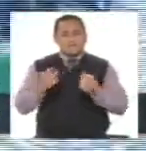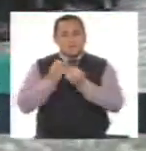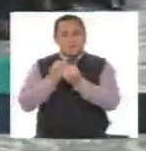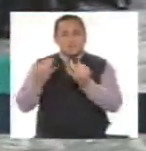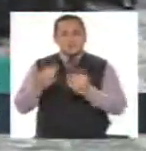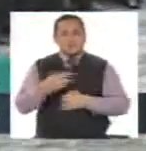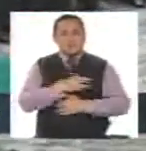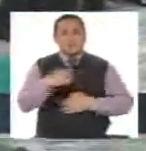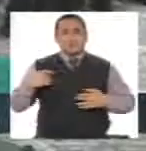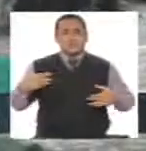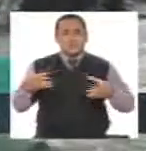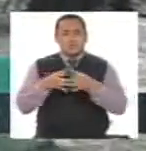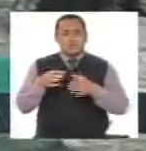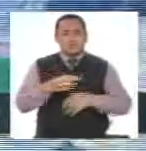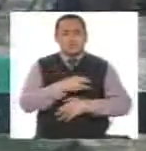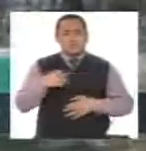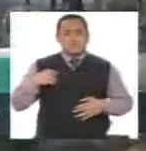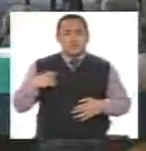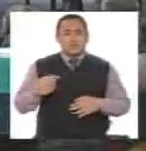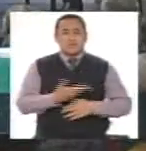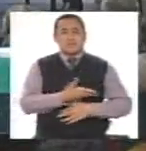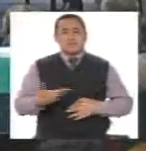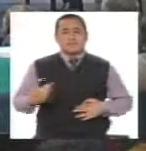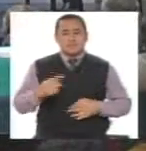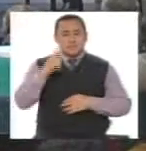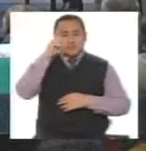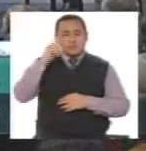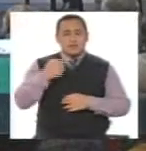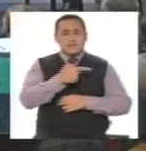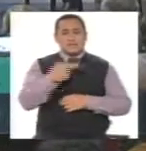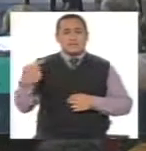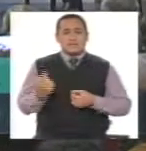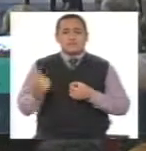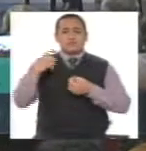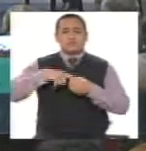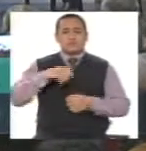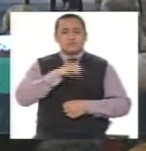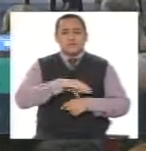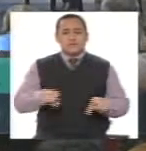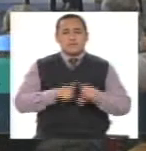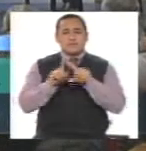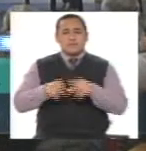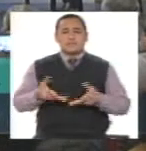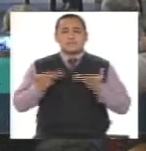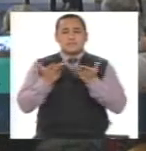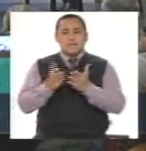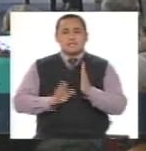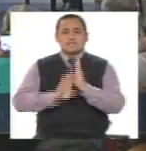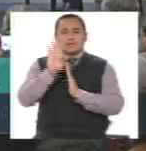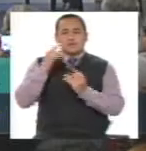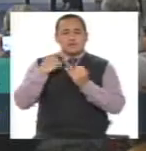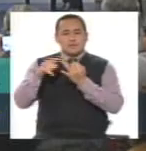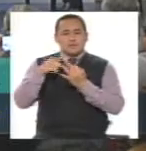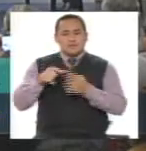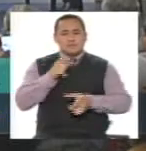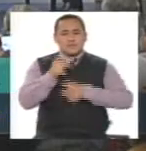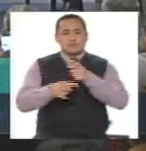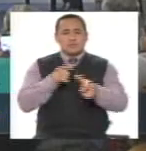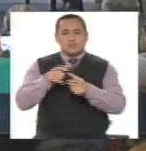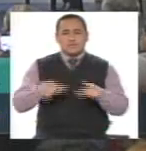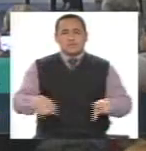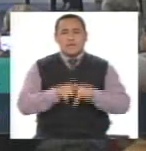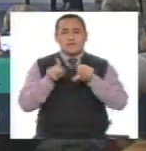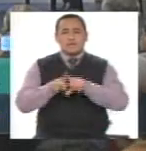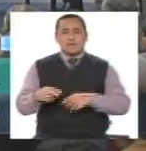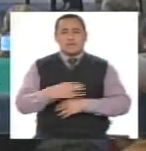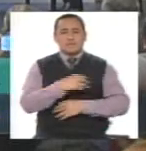varios miembros del gabinete ministerial, el mandatario inauguró la Semana de la Inclusión Social, que este año apunta a promover el desarrollo infantil temprano. La